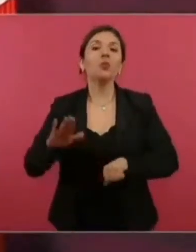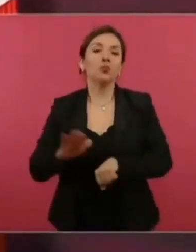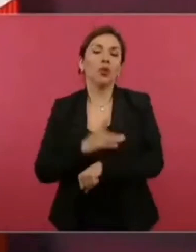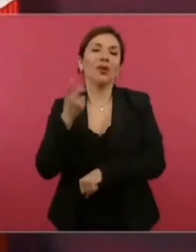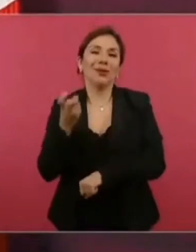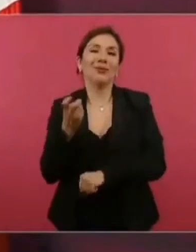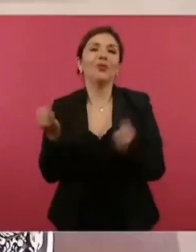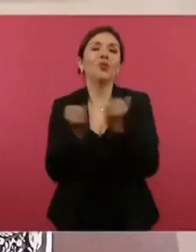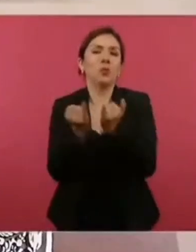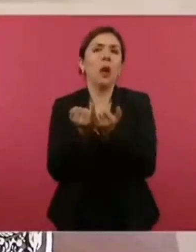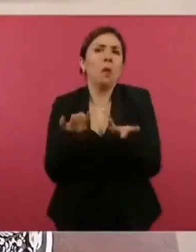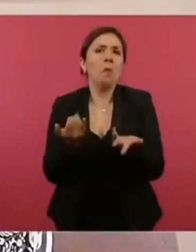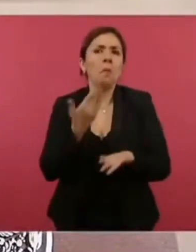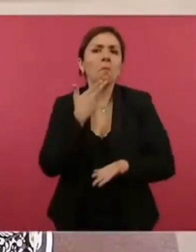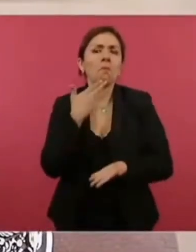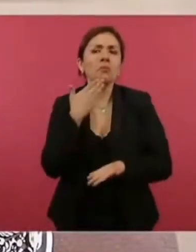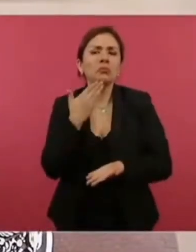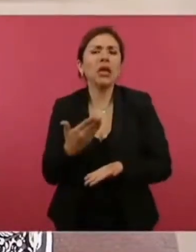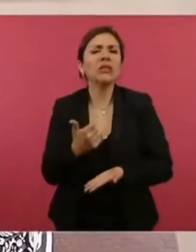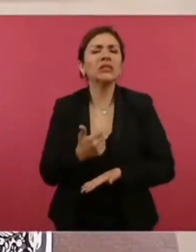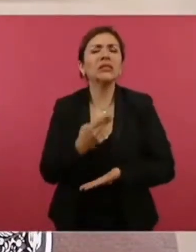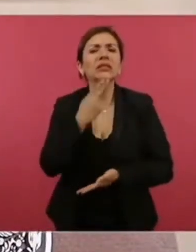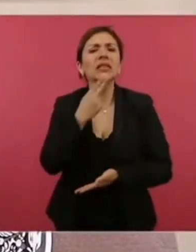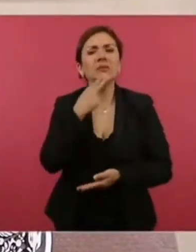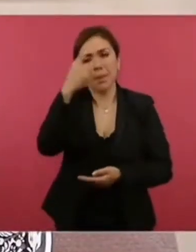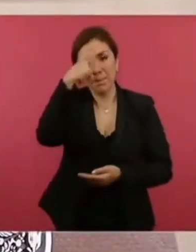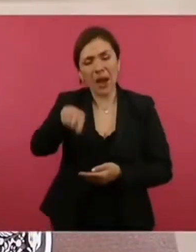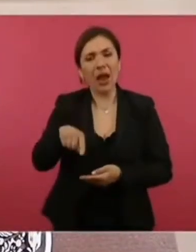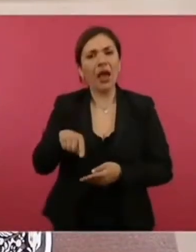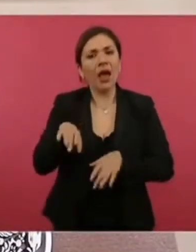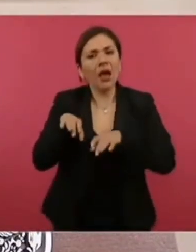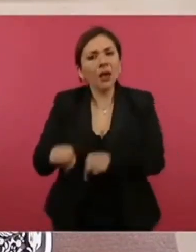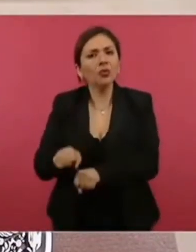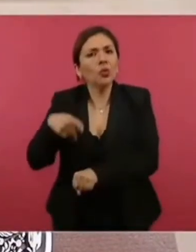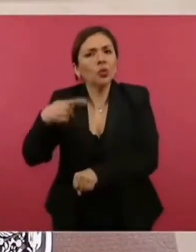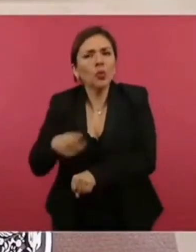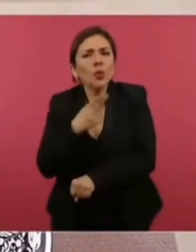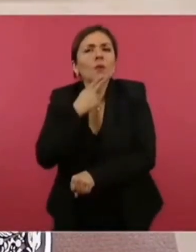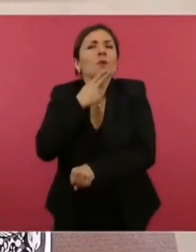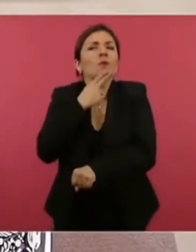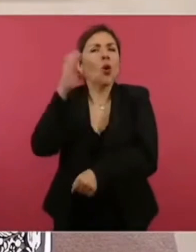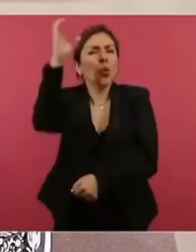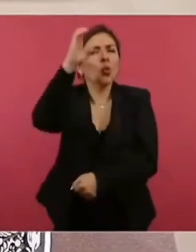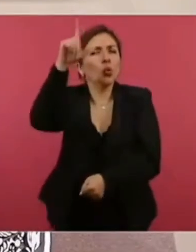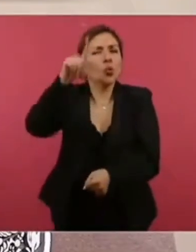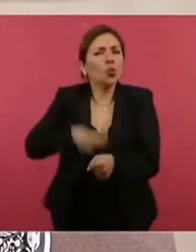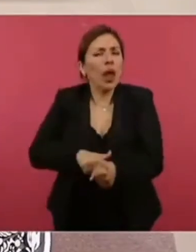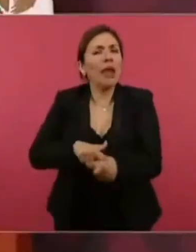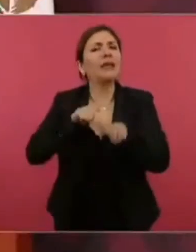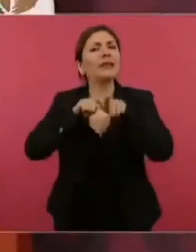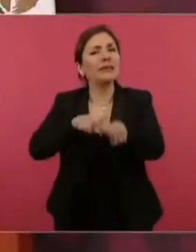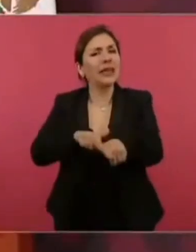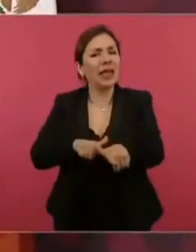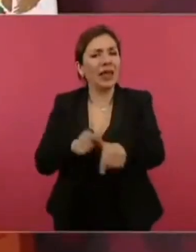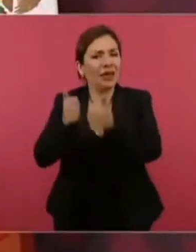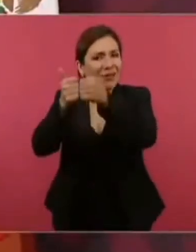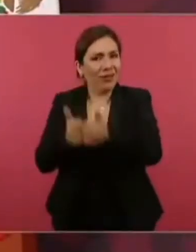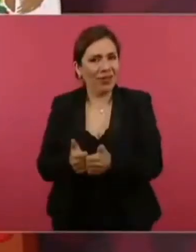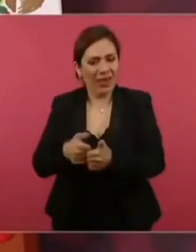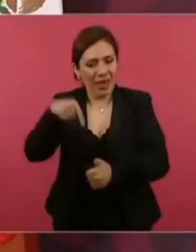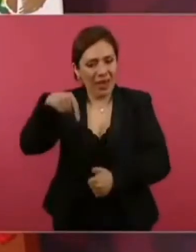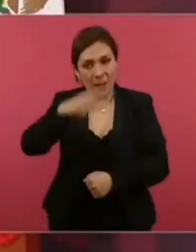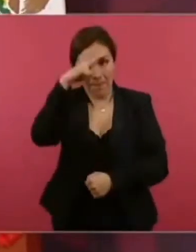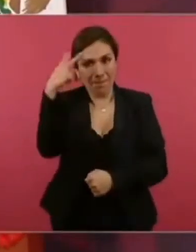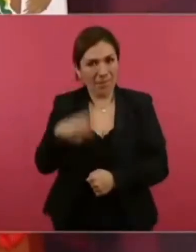ayudaba, ¿no?, a que el patrimonio cultural de Banamex se quedara en